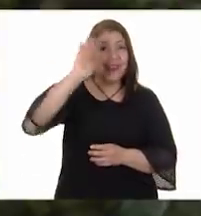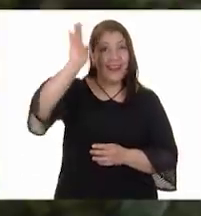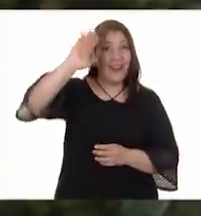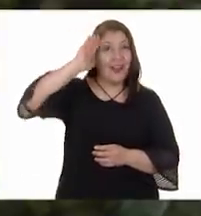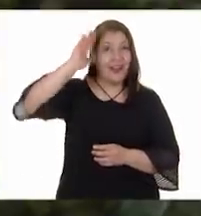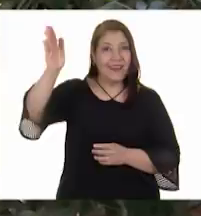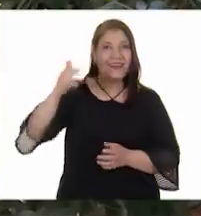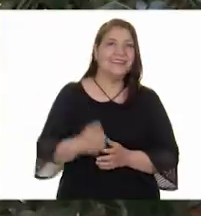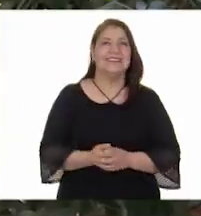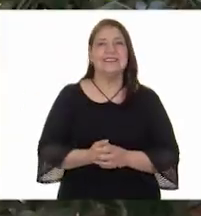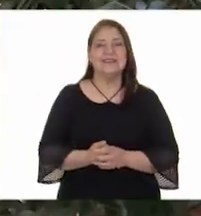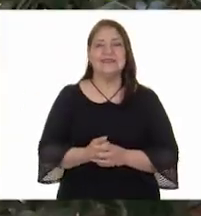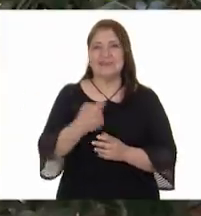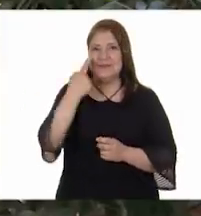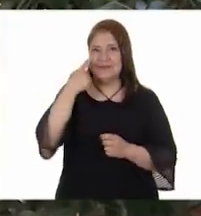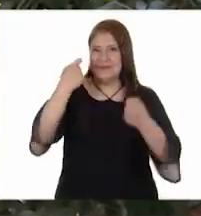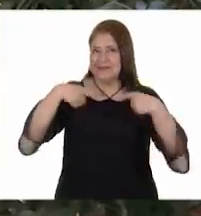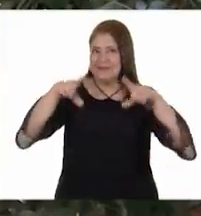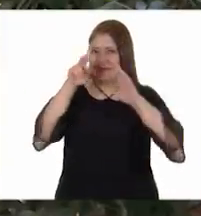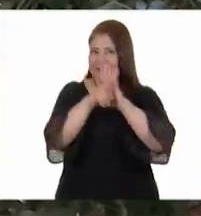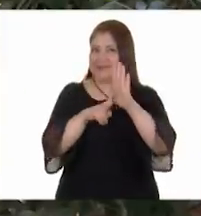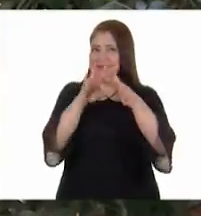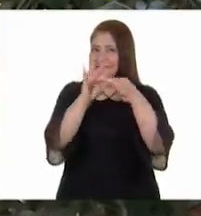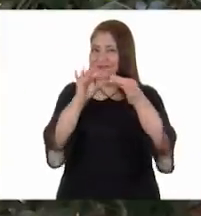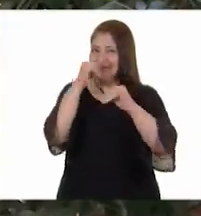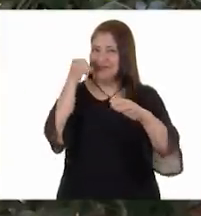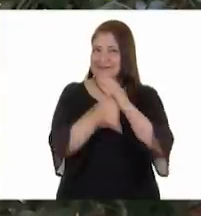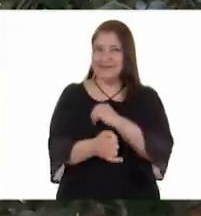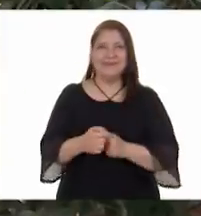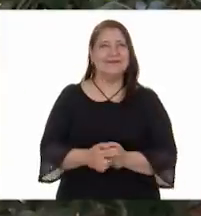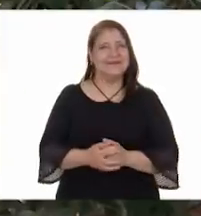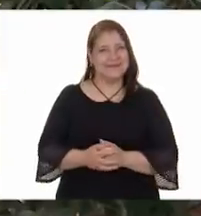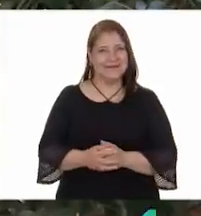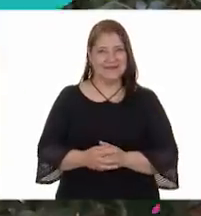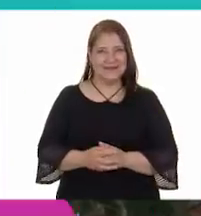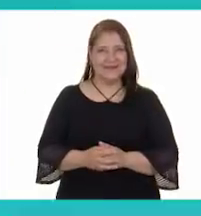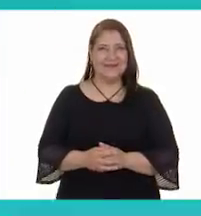¡Hola! ¡Vamos a ver el siguiente video!